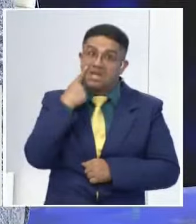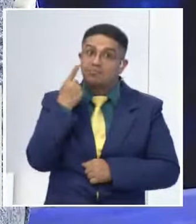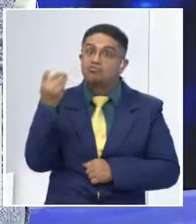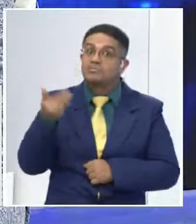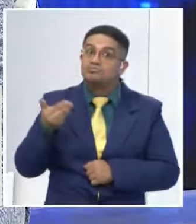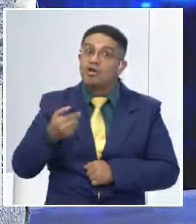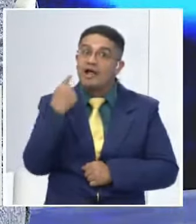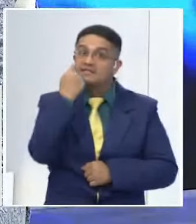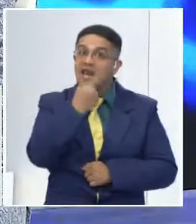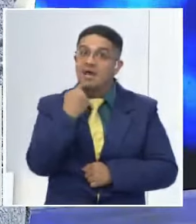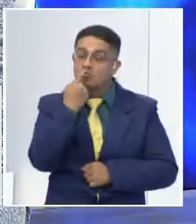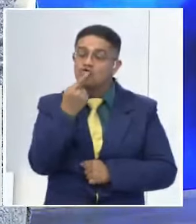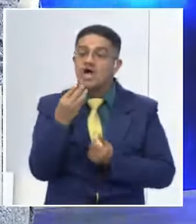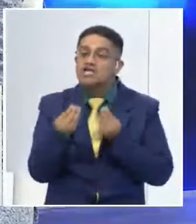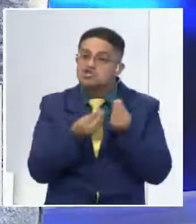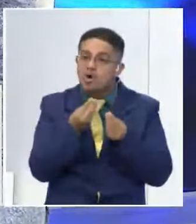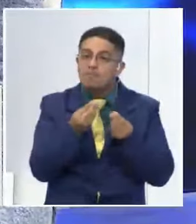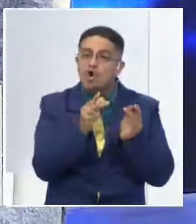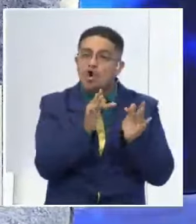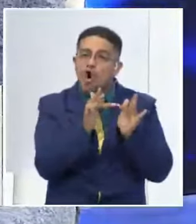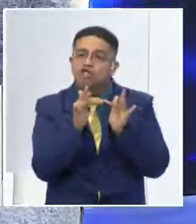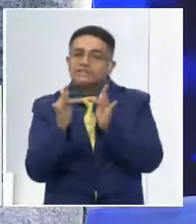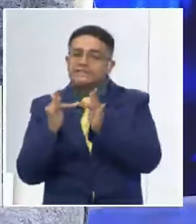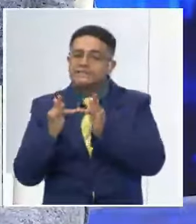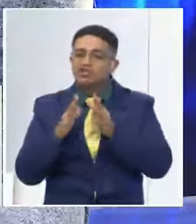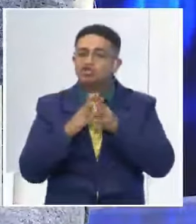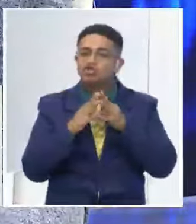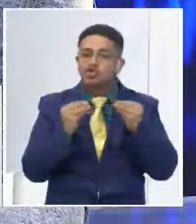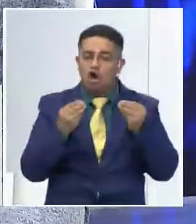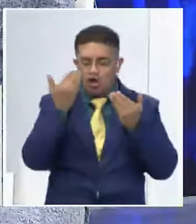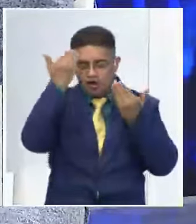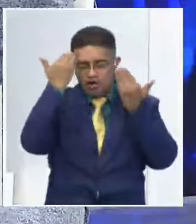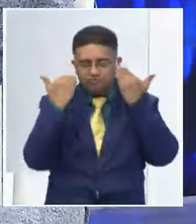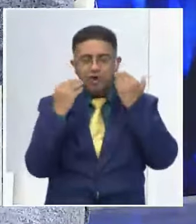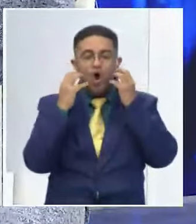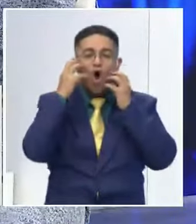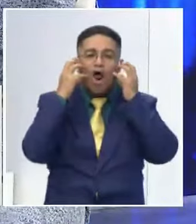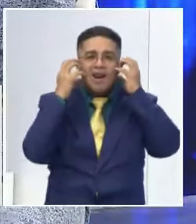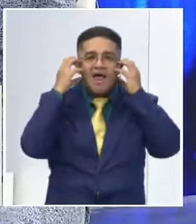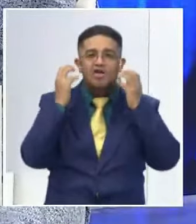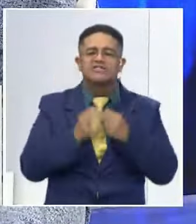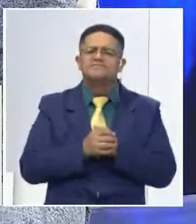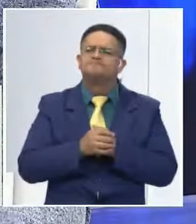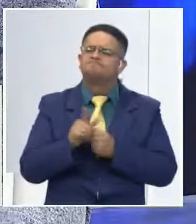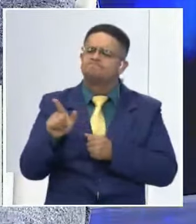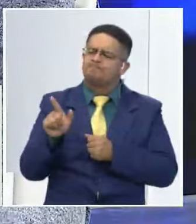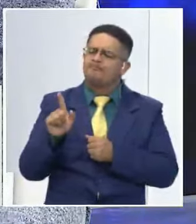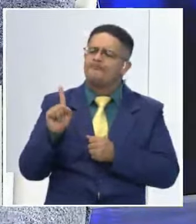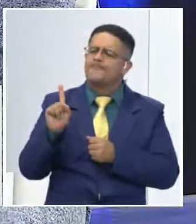cavidad bucal y cómo se relaciona con todos estos órganos que usted ha mencionado. Yo quisiera saber